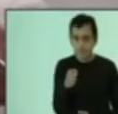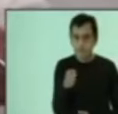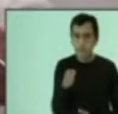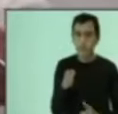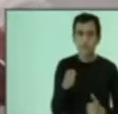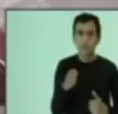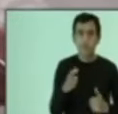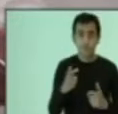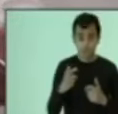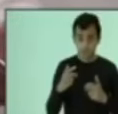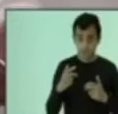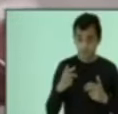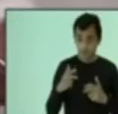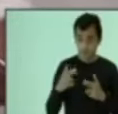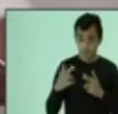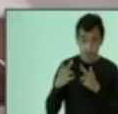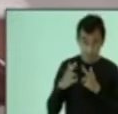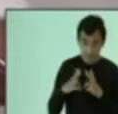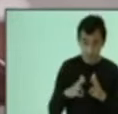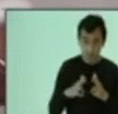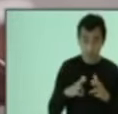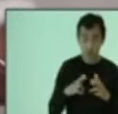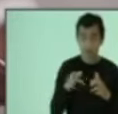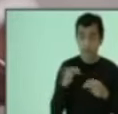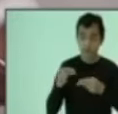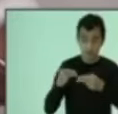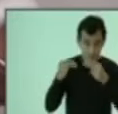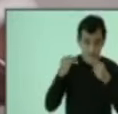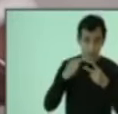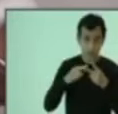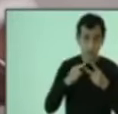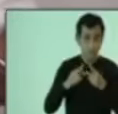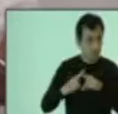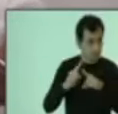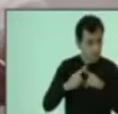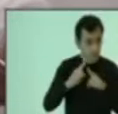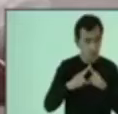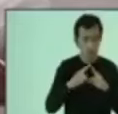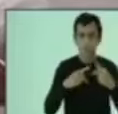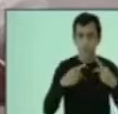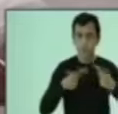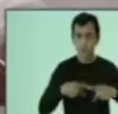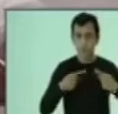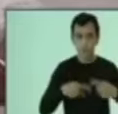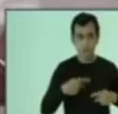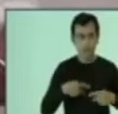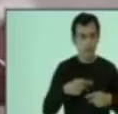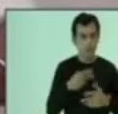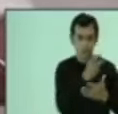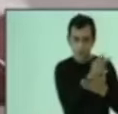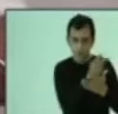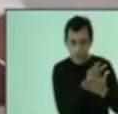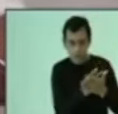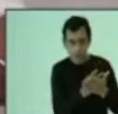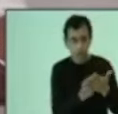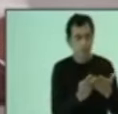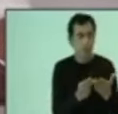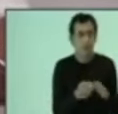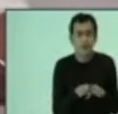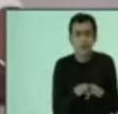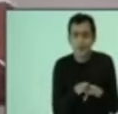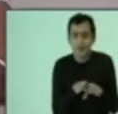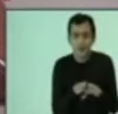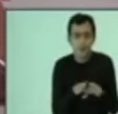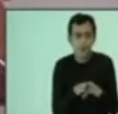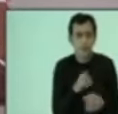los representantes de los sectores público, privado y social, la instrumentación de programas regionales y locales destinados a la